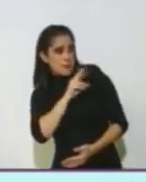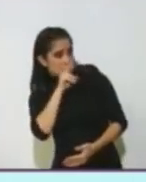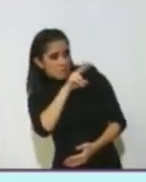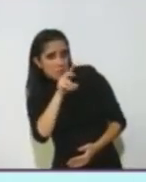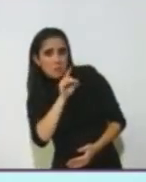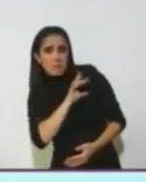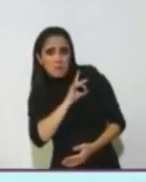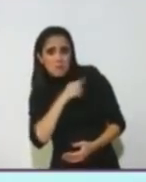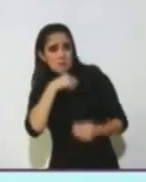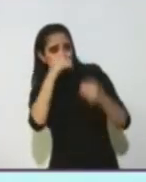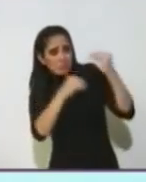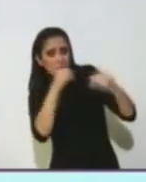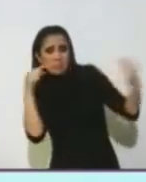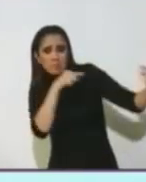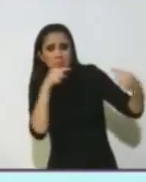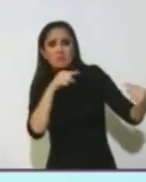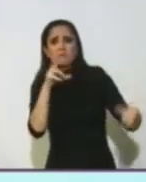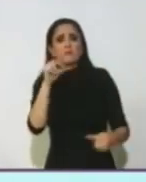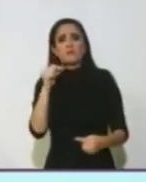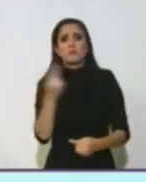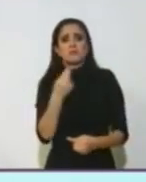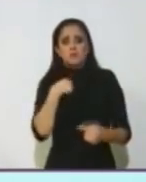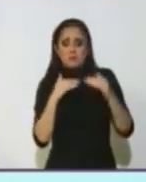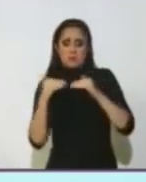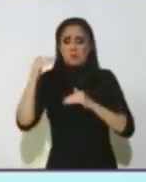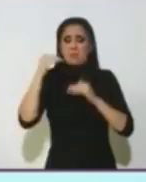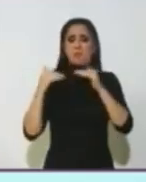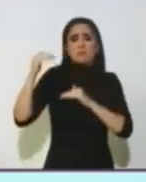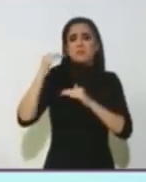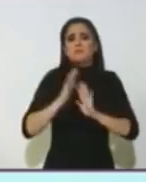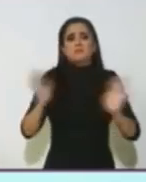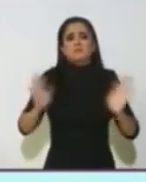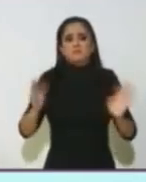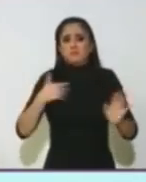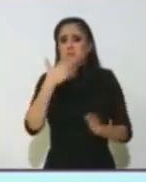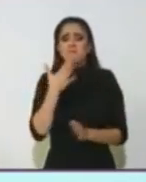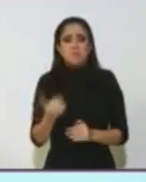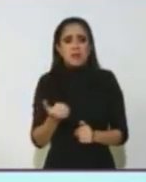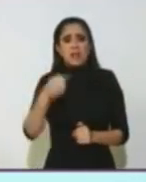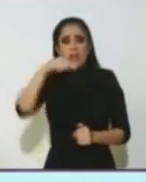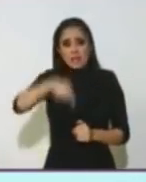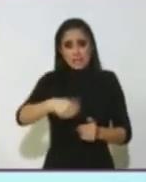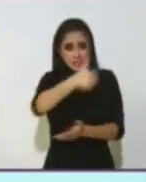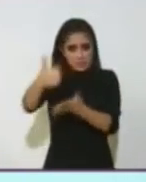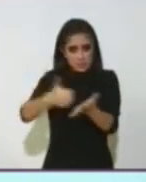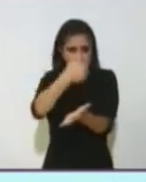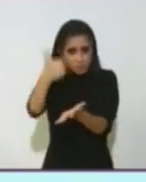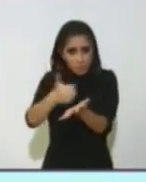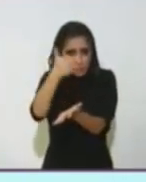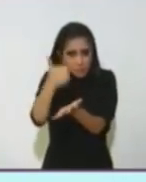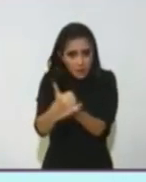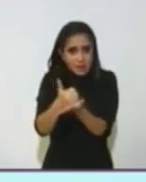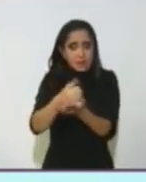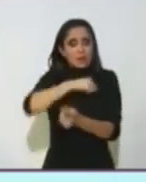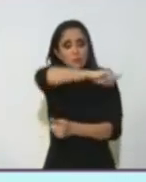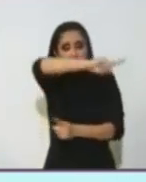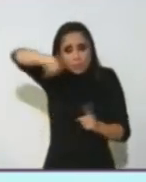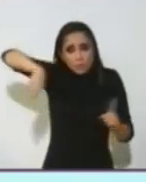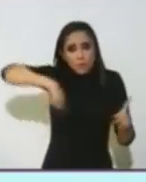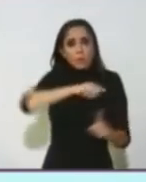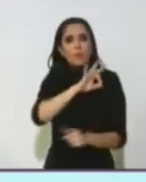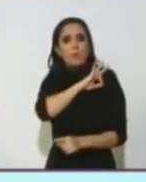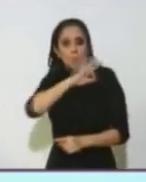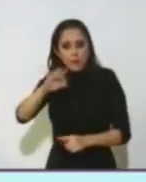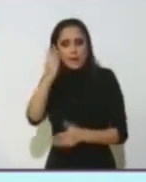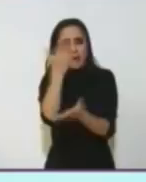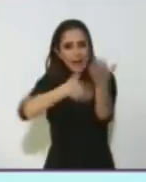pleitesía pero yo tengo la solución para tener una ciudad en la que todos podamos ser